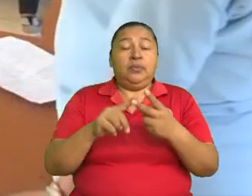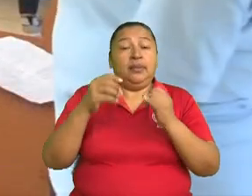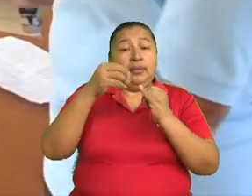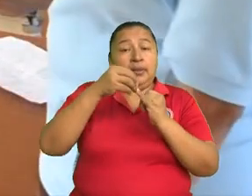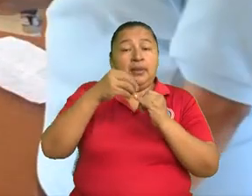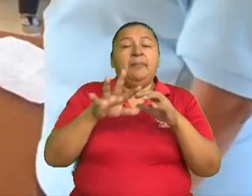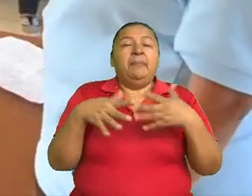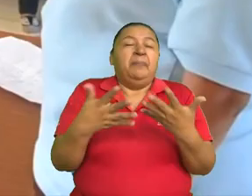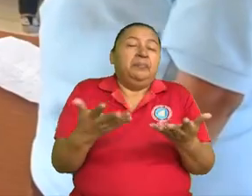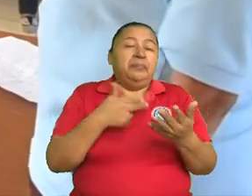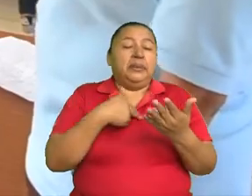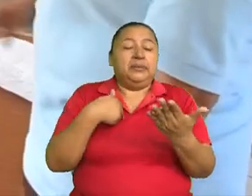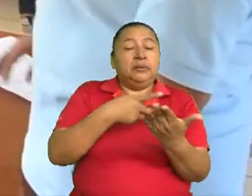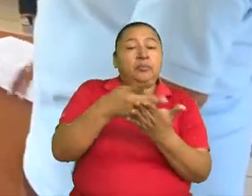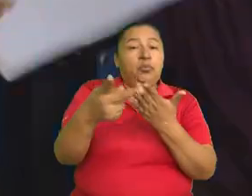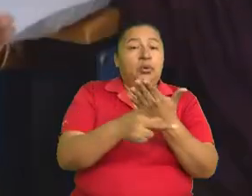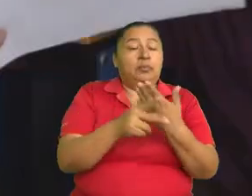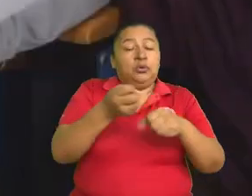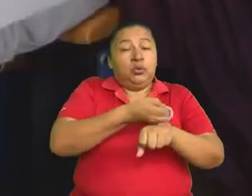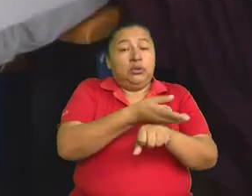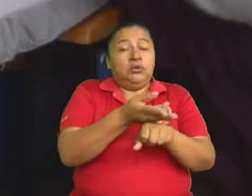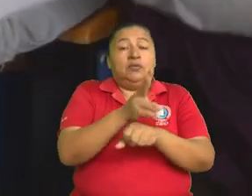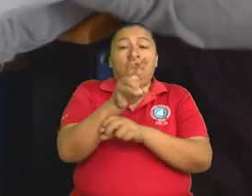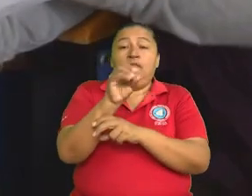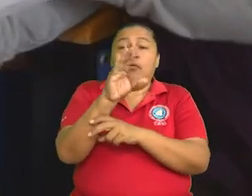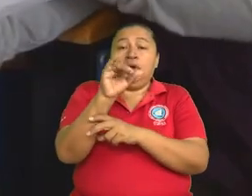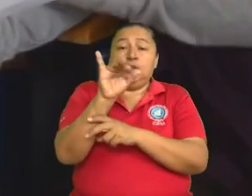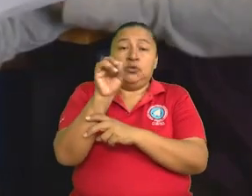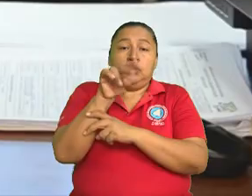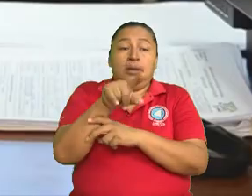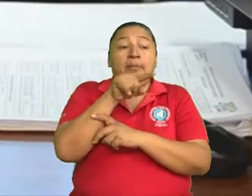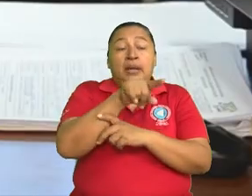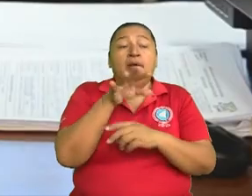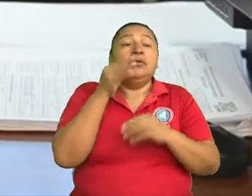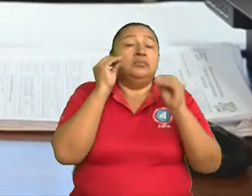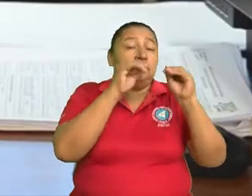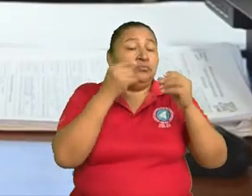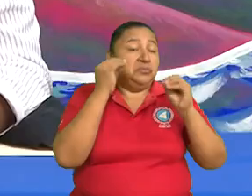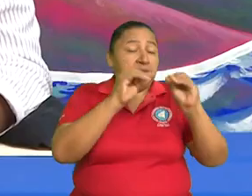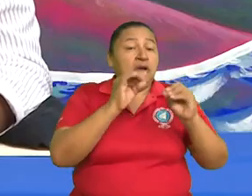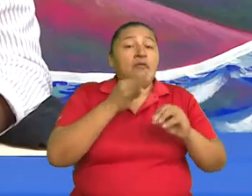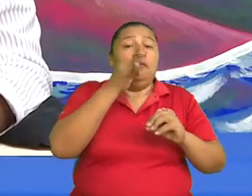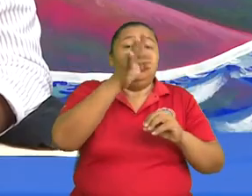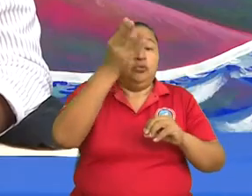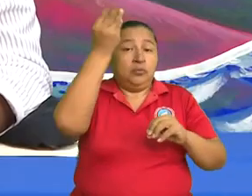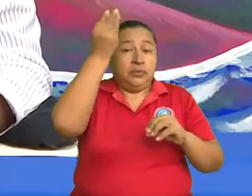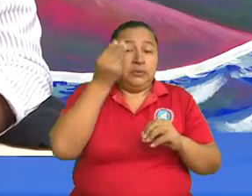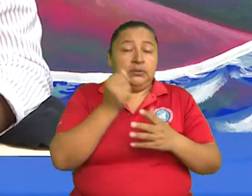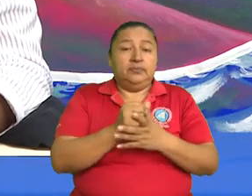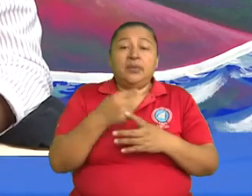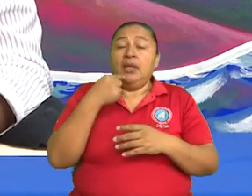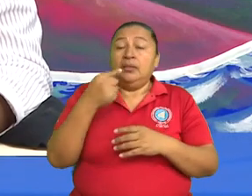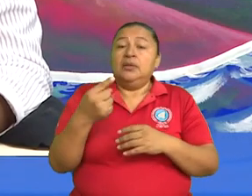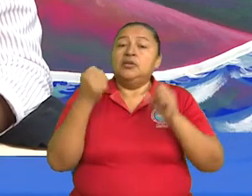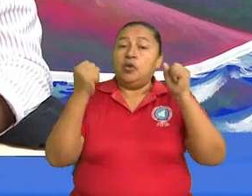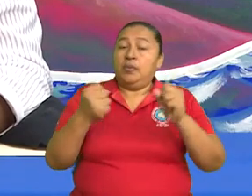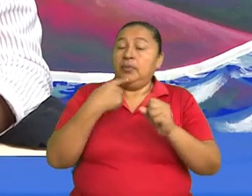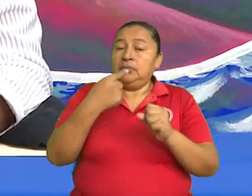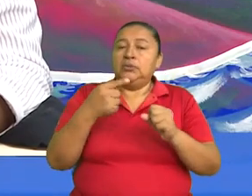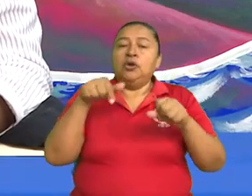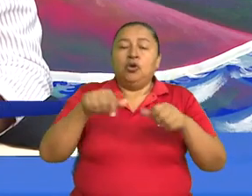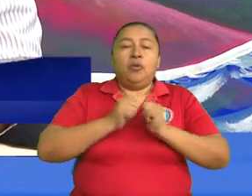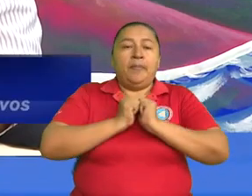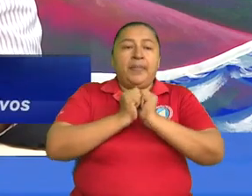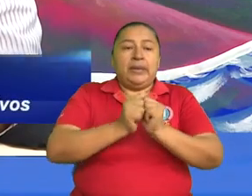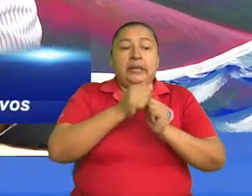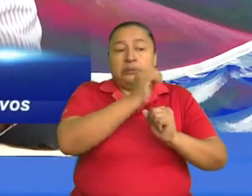la preparación del programa de orientación vocacional dirigido a los futuros bachilleres. Una jornada intensa de acompañar a esta